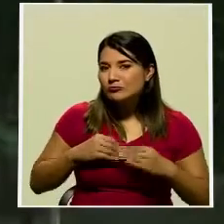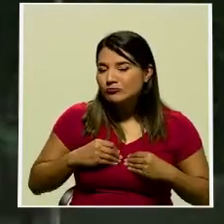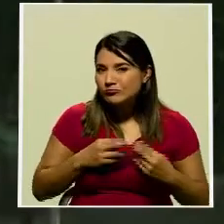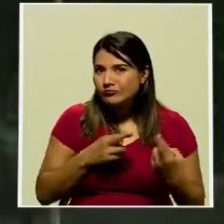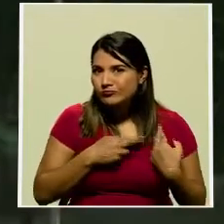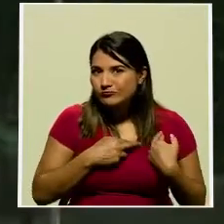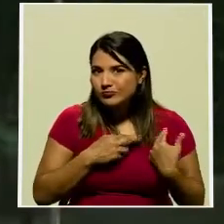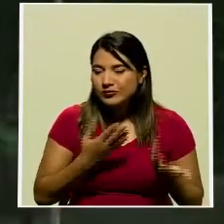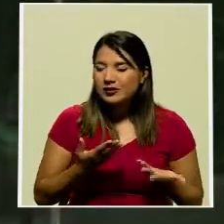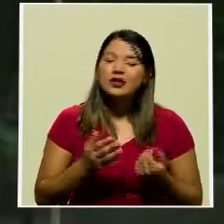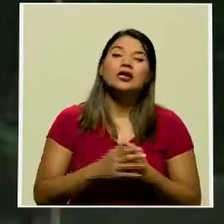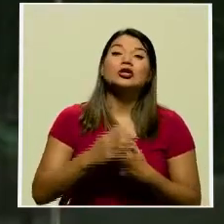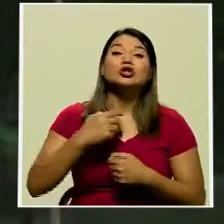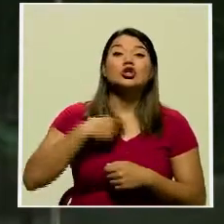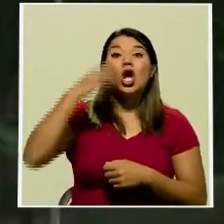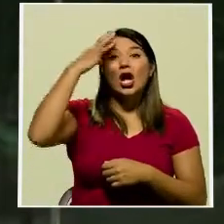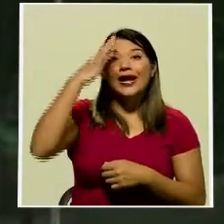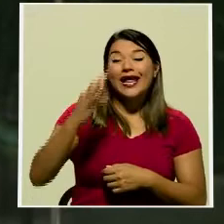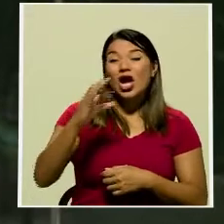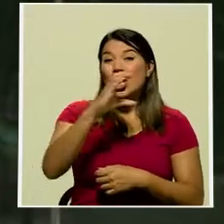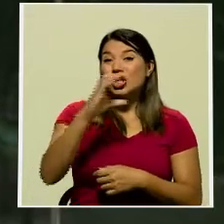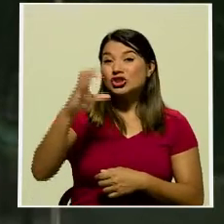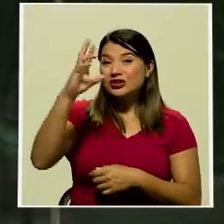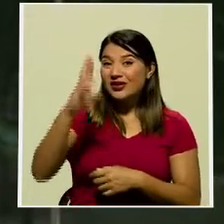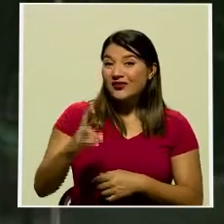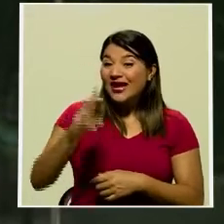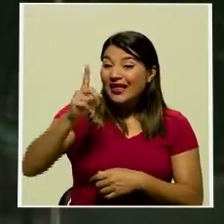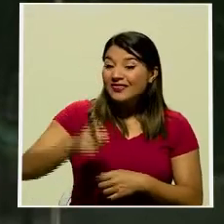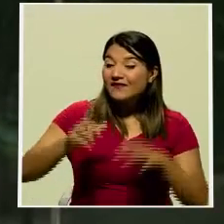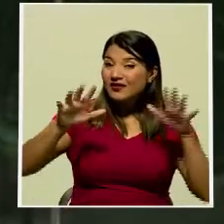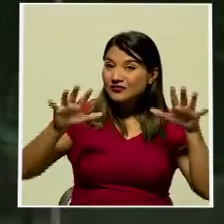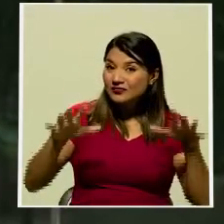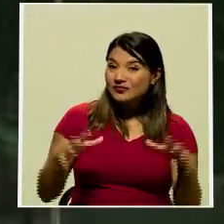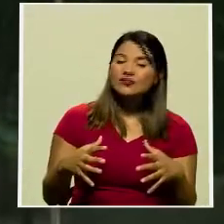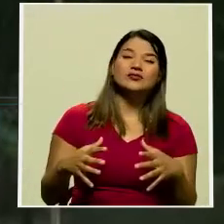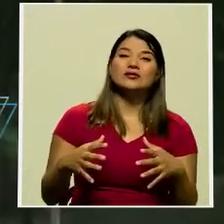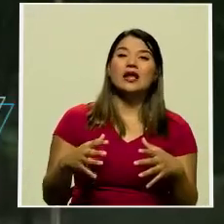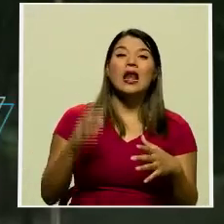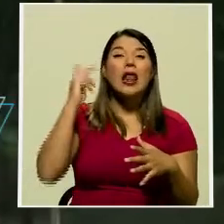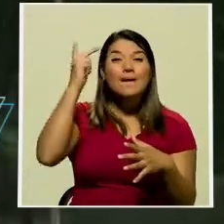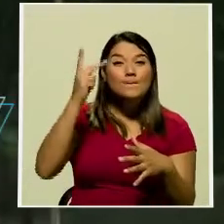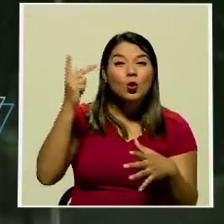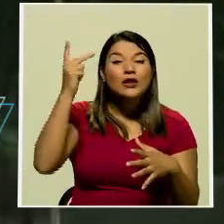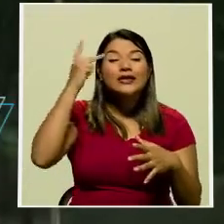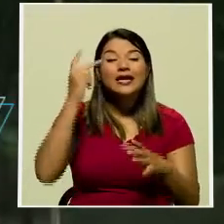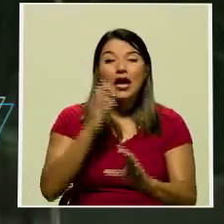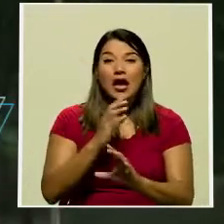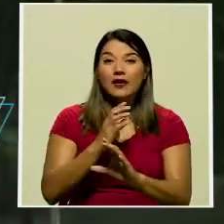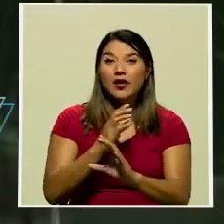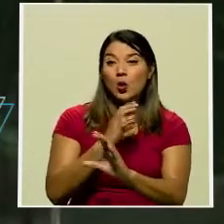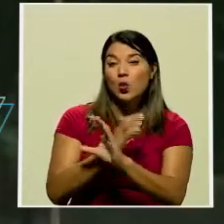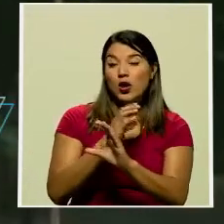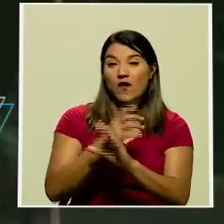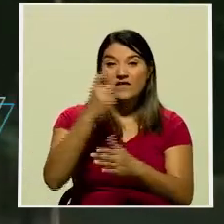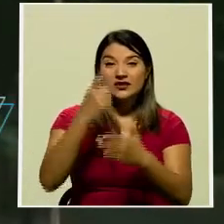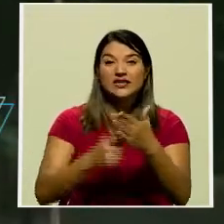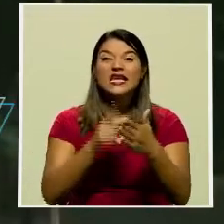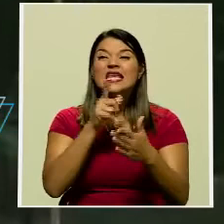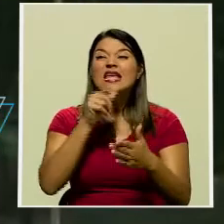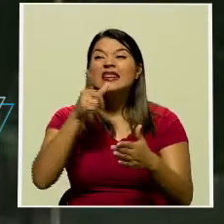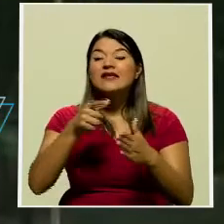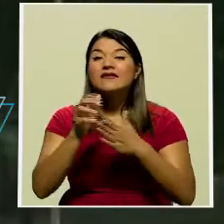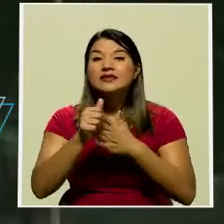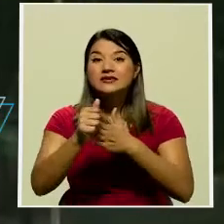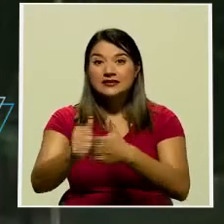Me parece que el país debe ser uno, la política de sostenibilidad fiscal debe ser regida por el presidente de la